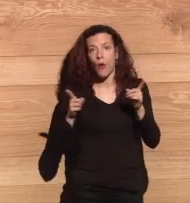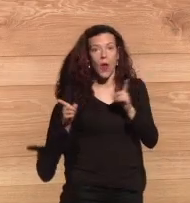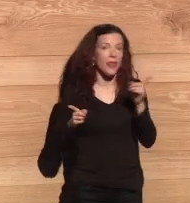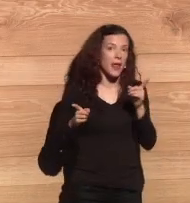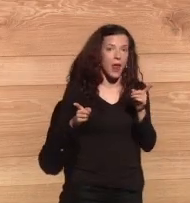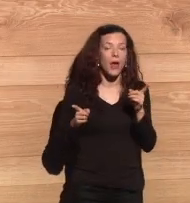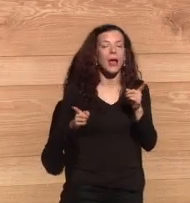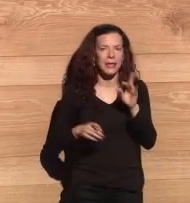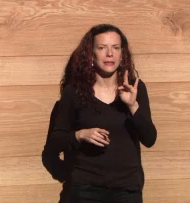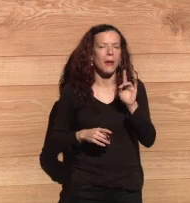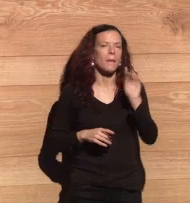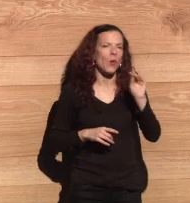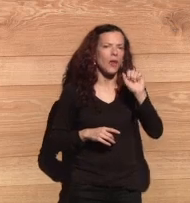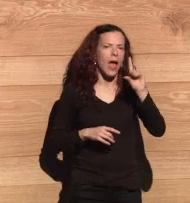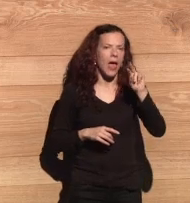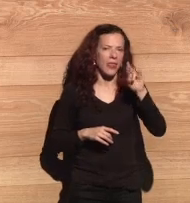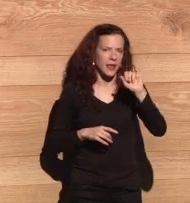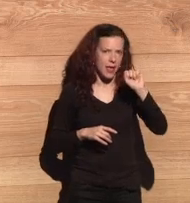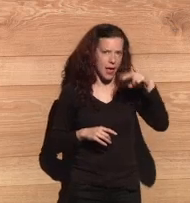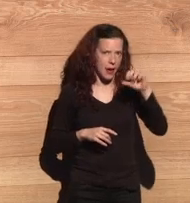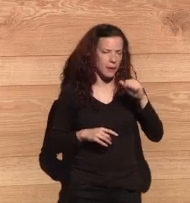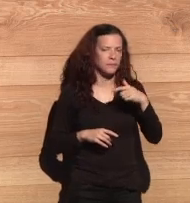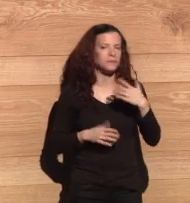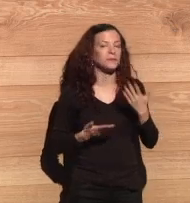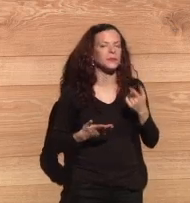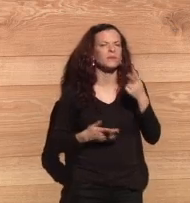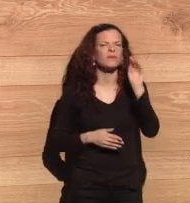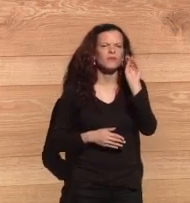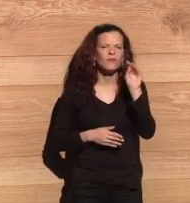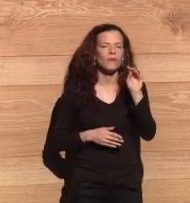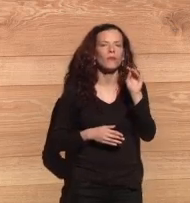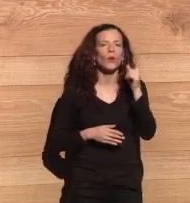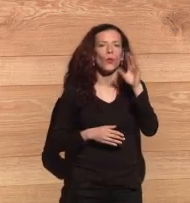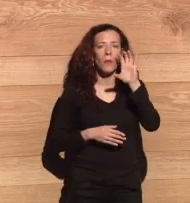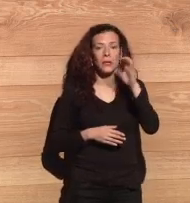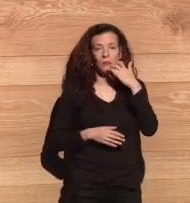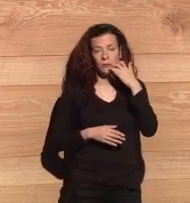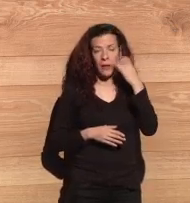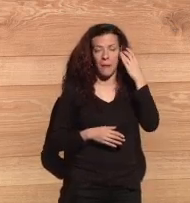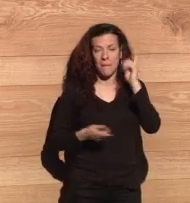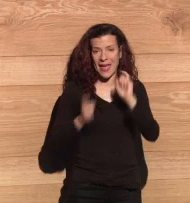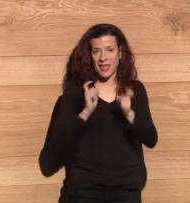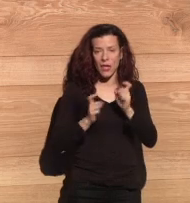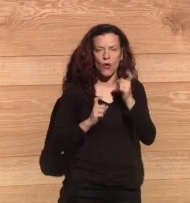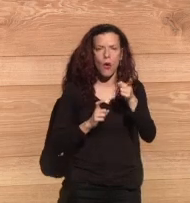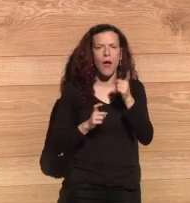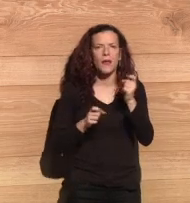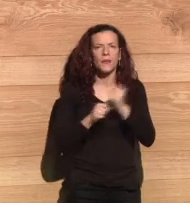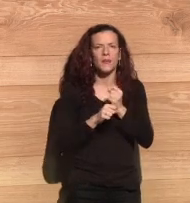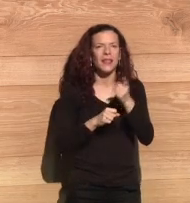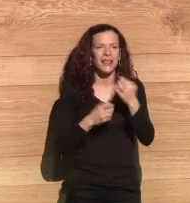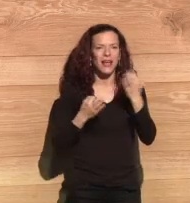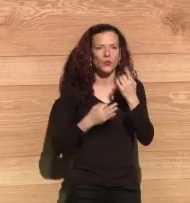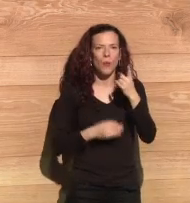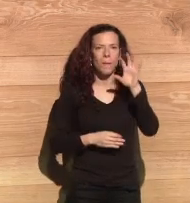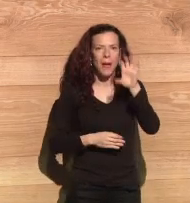La pregunta es para Adriana. ¿Cómo se trabaja en un país como México, en el que es un país que